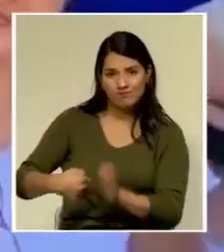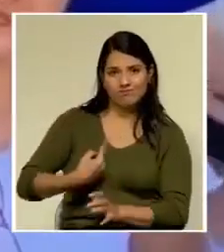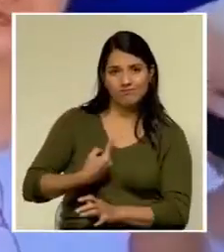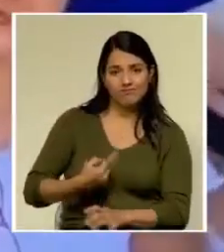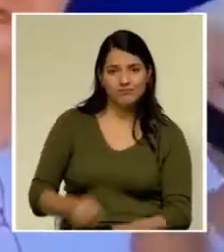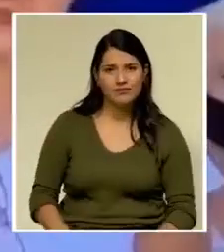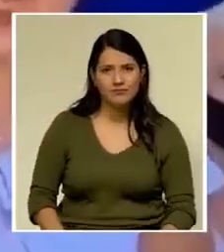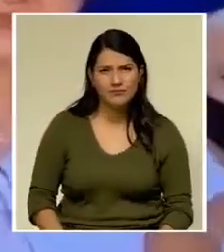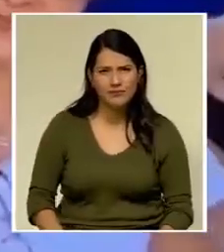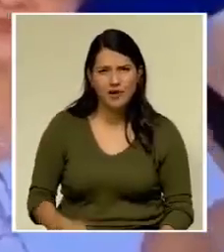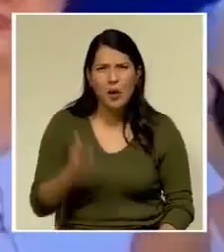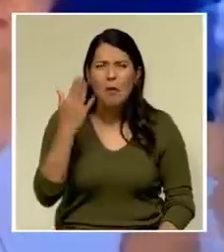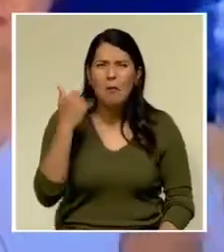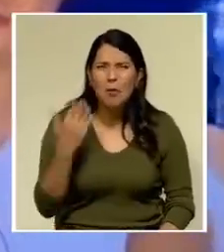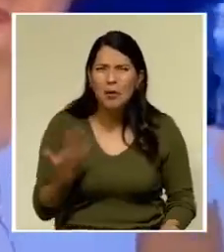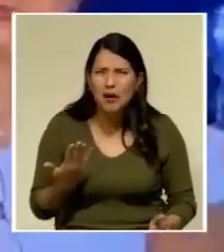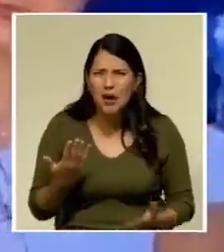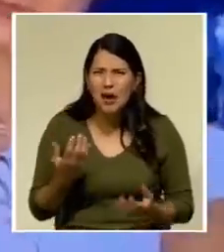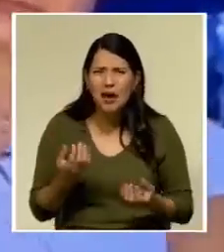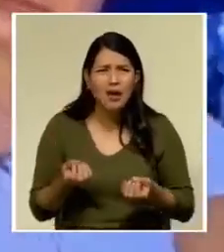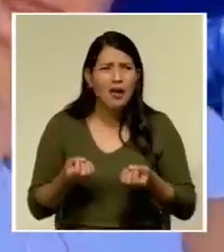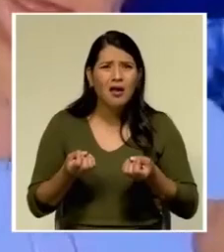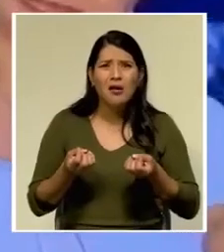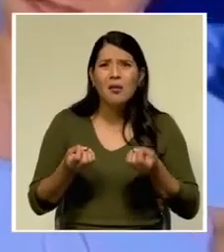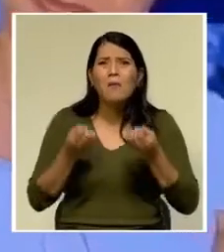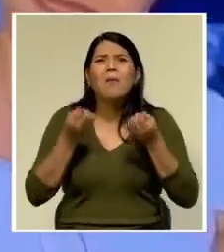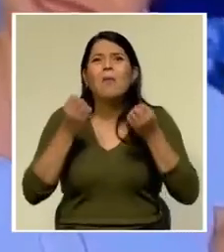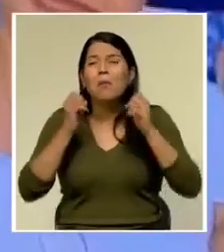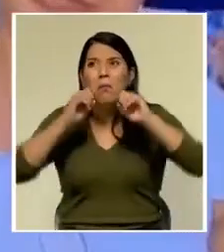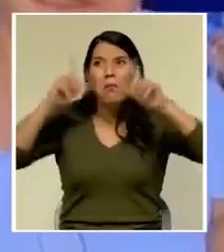¿Por qué tanto brinco si el suelo